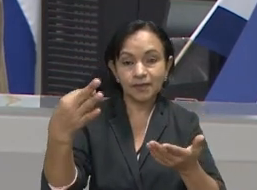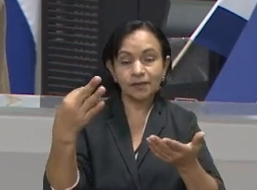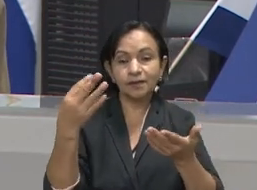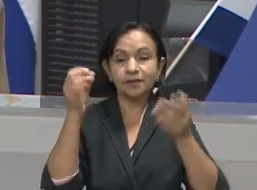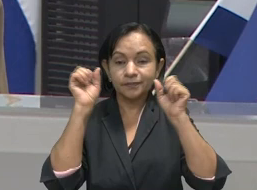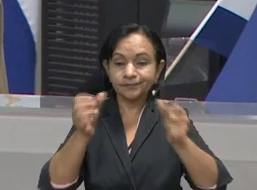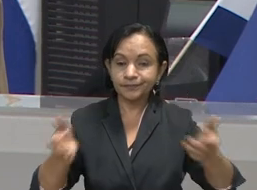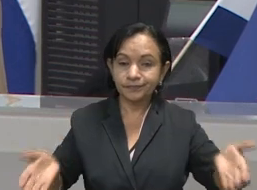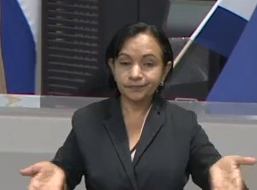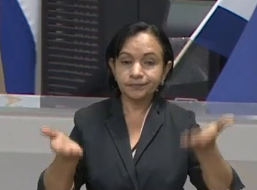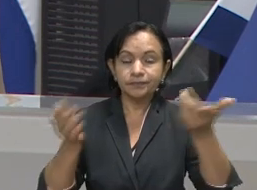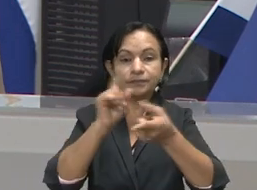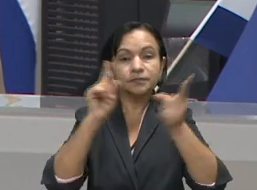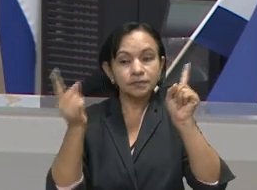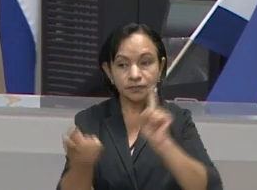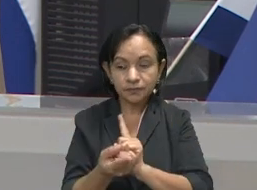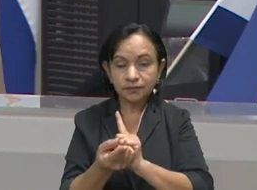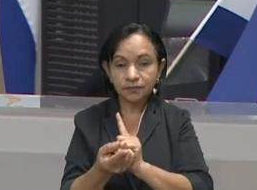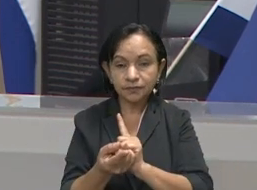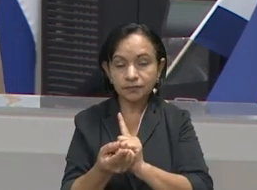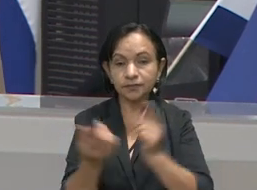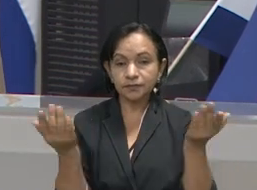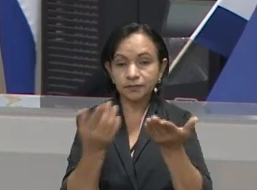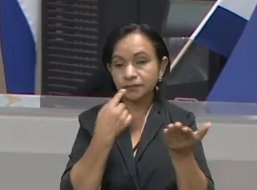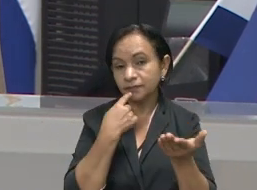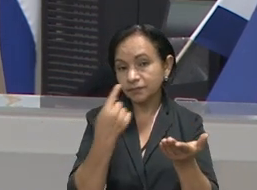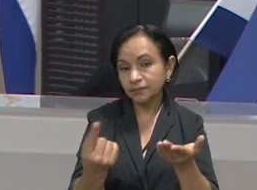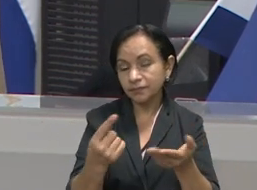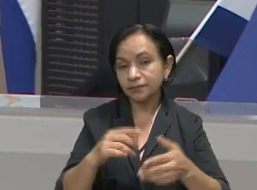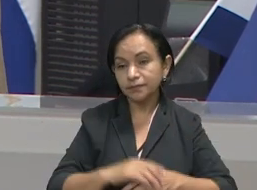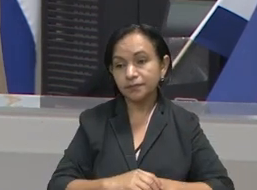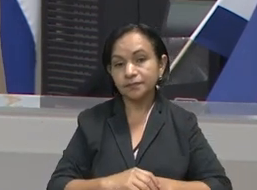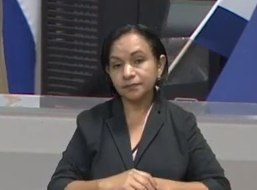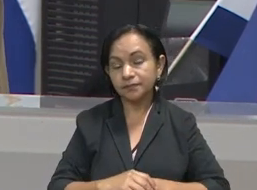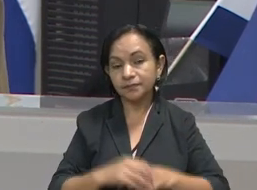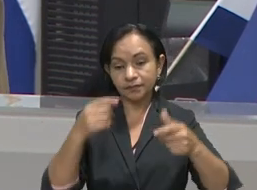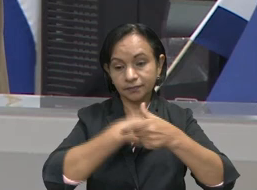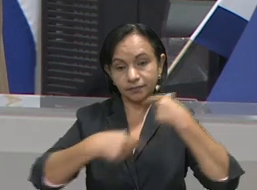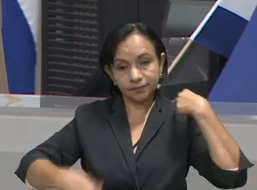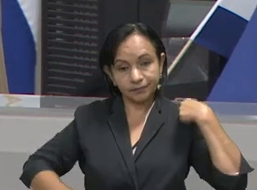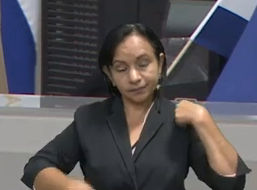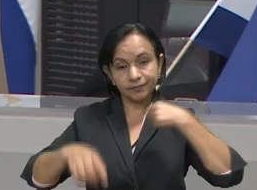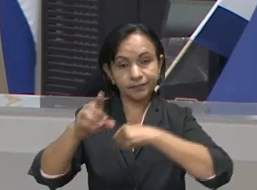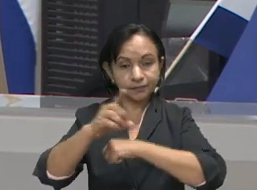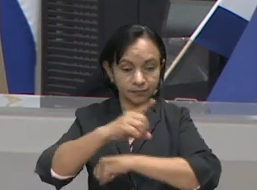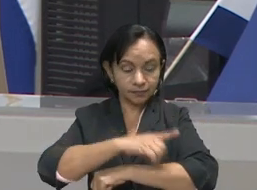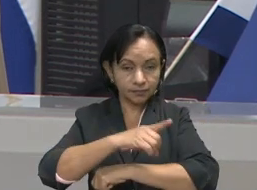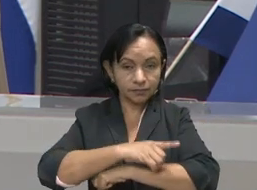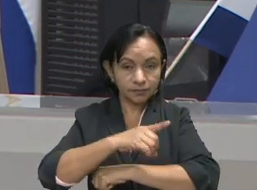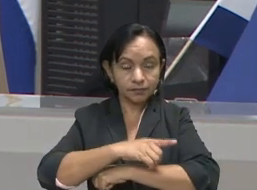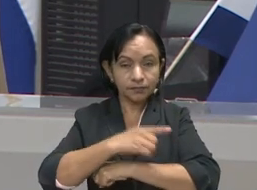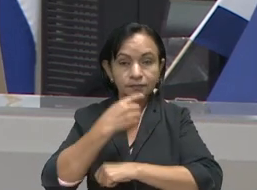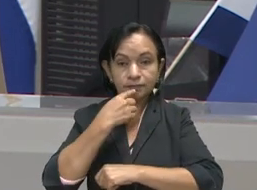para impulsar esos cambios. Y como decía el presidente de la República, el